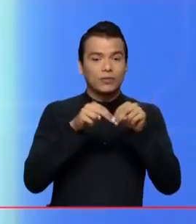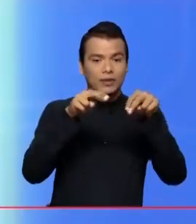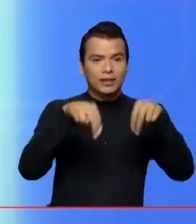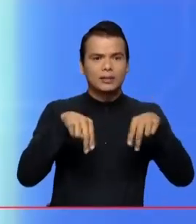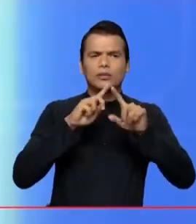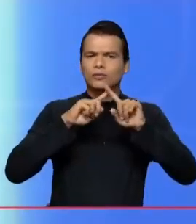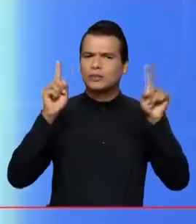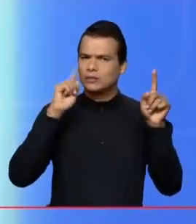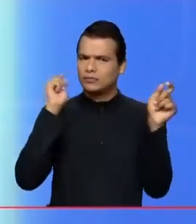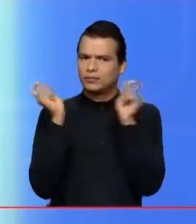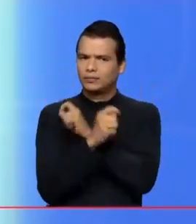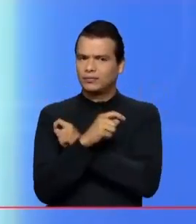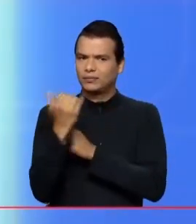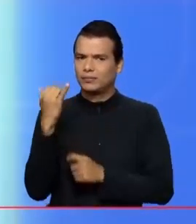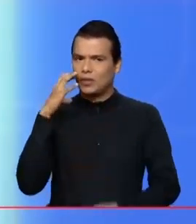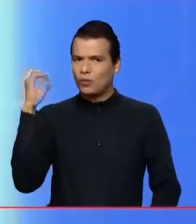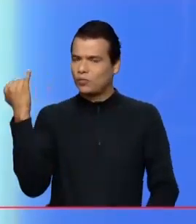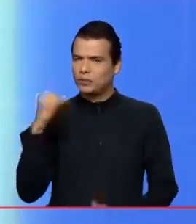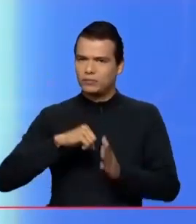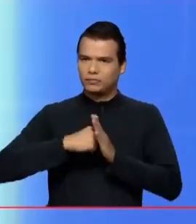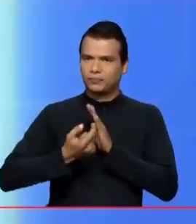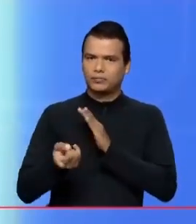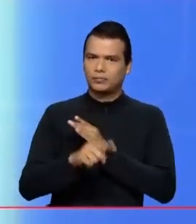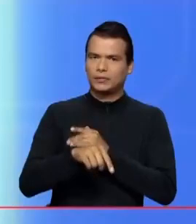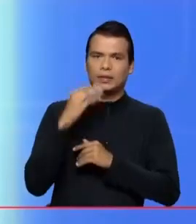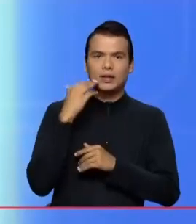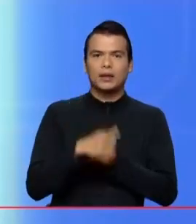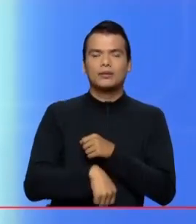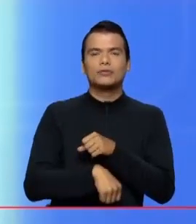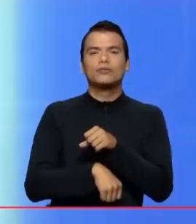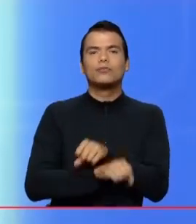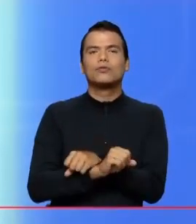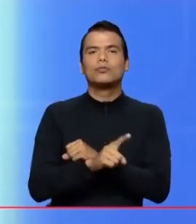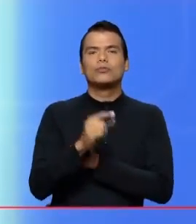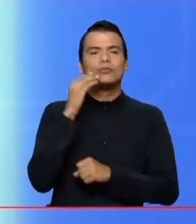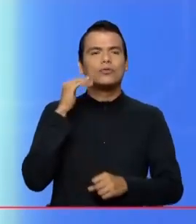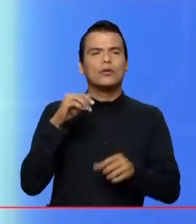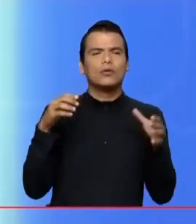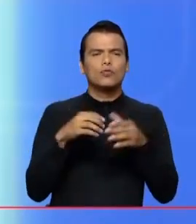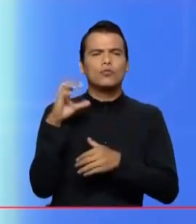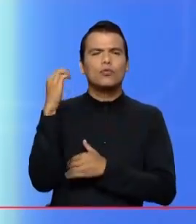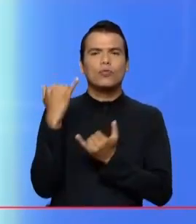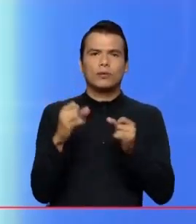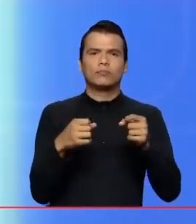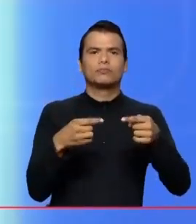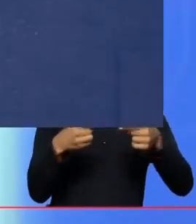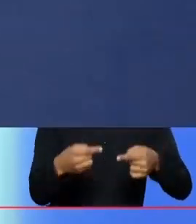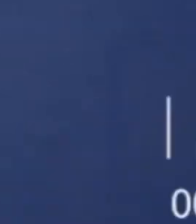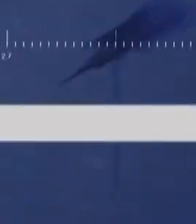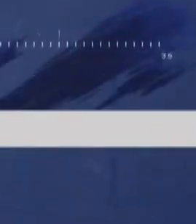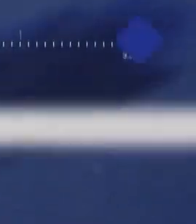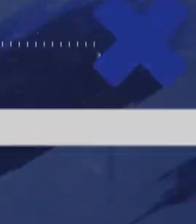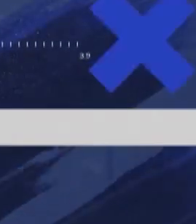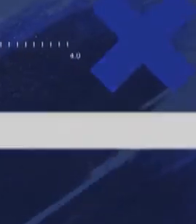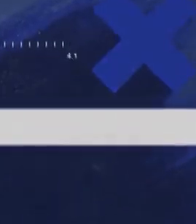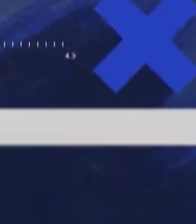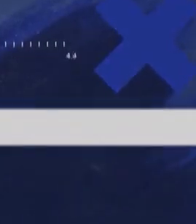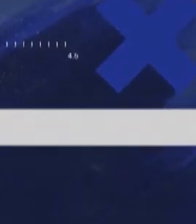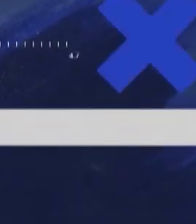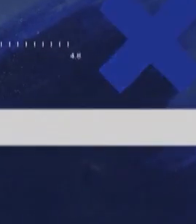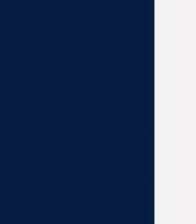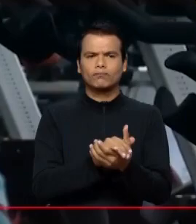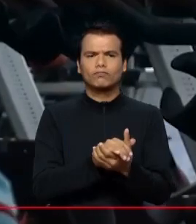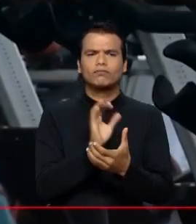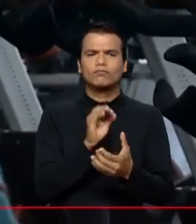que esta semana es de amistosos en la fecha FIFA para el fútbol femenino de la selección Colombia que dirige Nelson abadía tiene